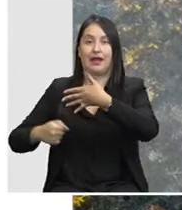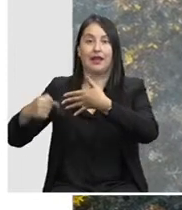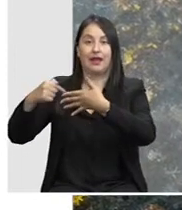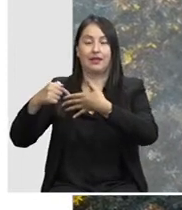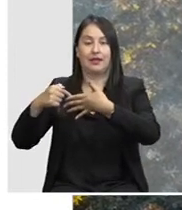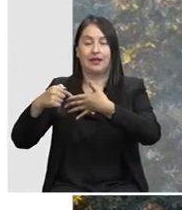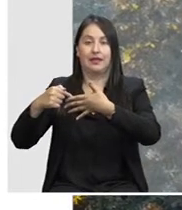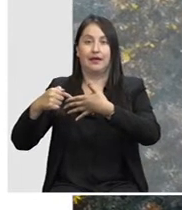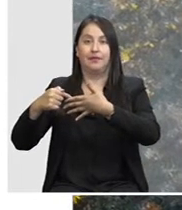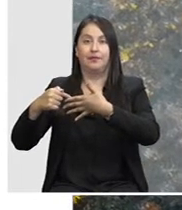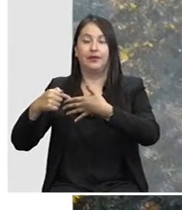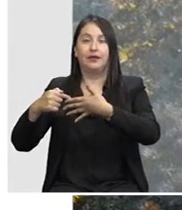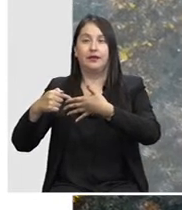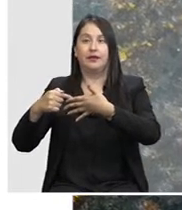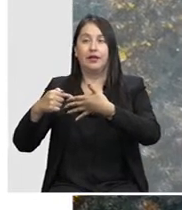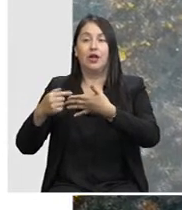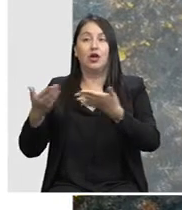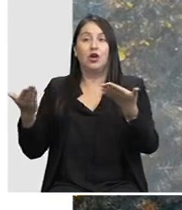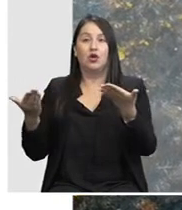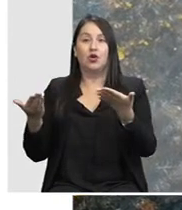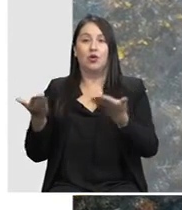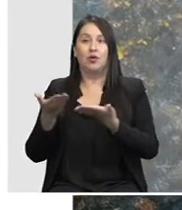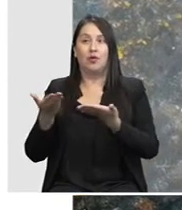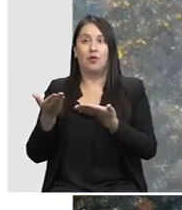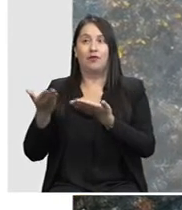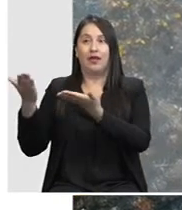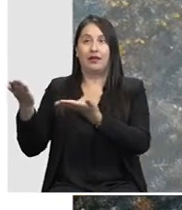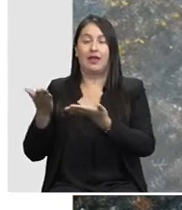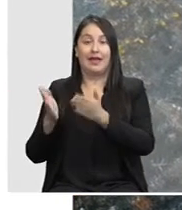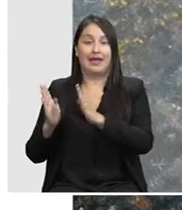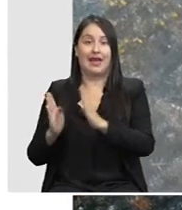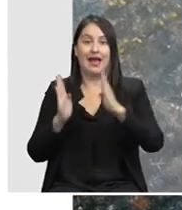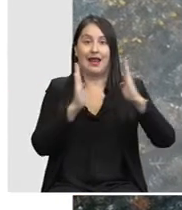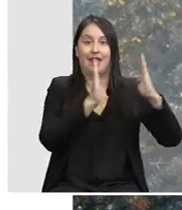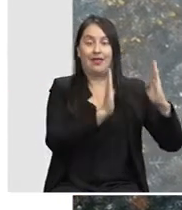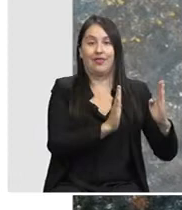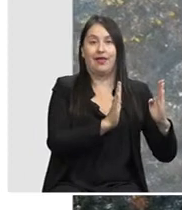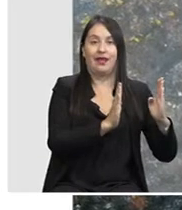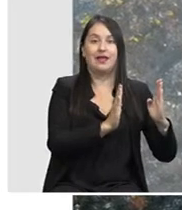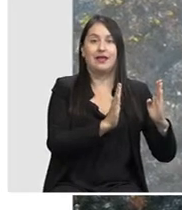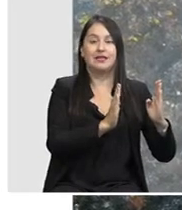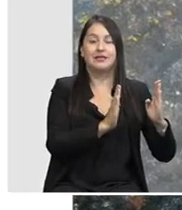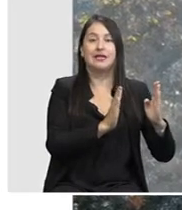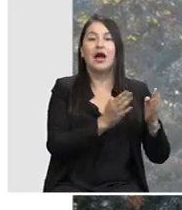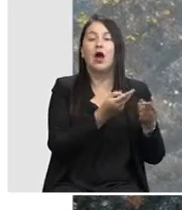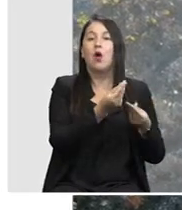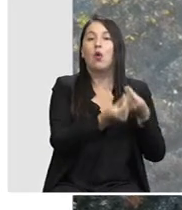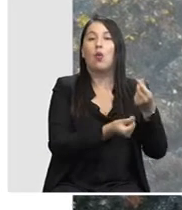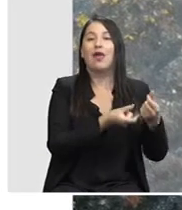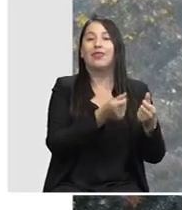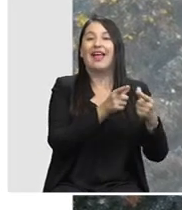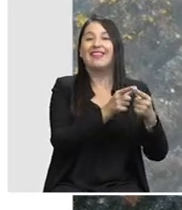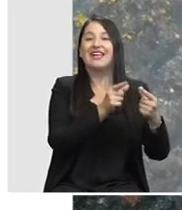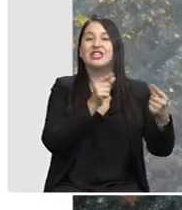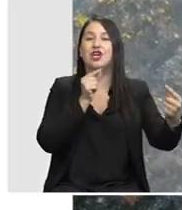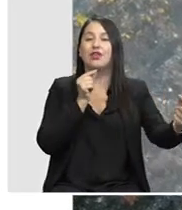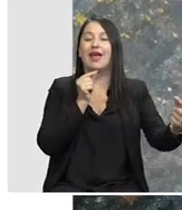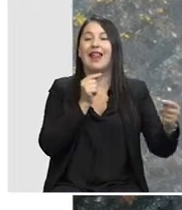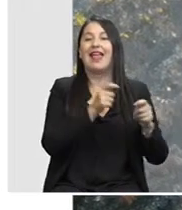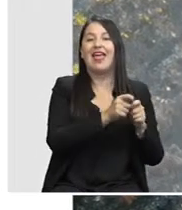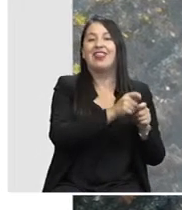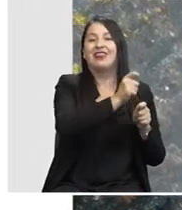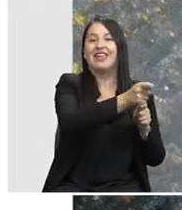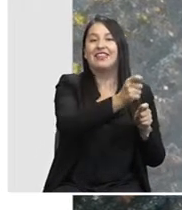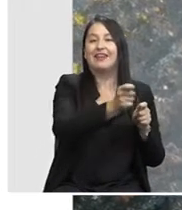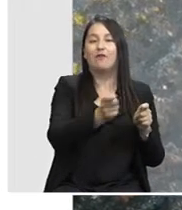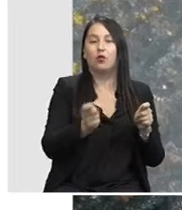cosa, ¿cierto?, como vienen hechas. Y a la derecha van a encontrar, ¿cierto?, las cuentas nacionales distributivas. Lo que estamos comparando es el índice de Gini, que es